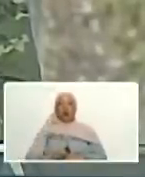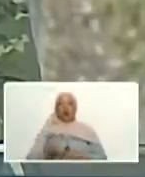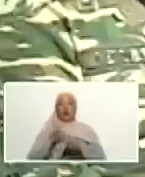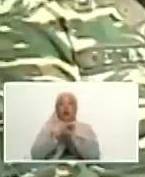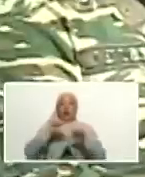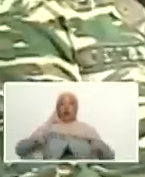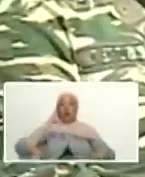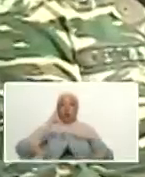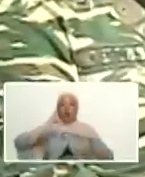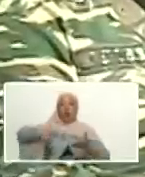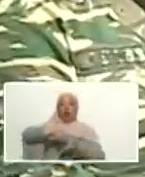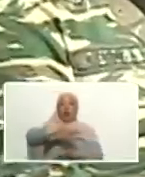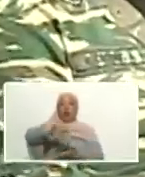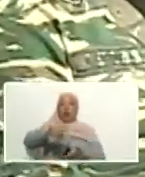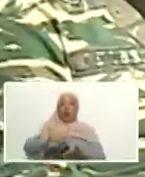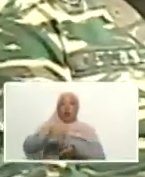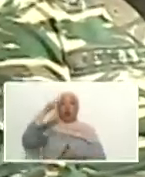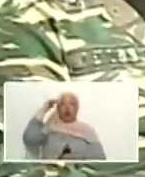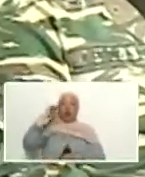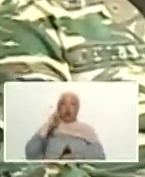Guardia Nacional Bolivariana.